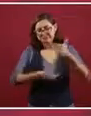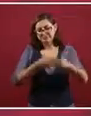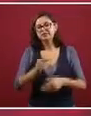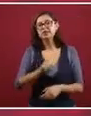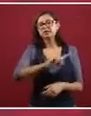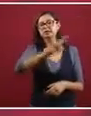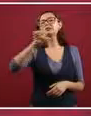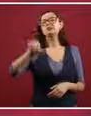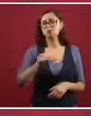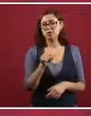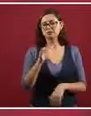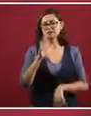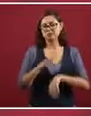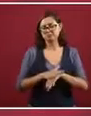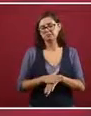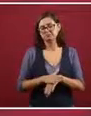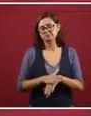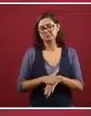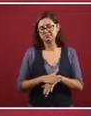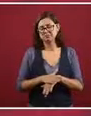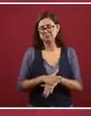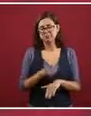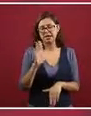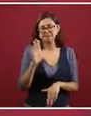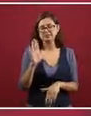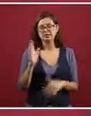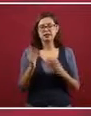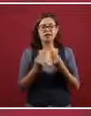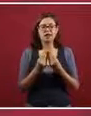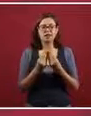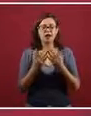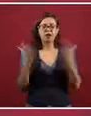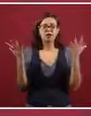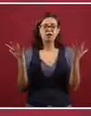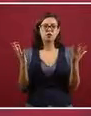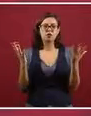podemos hacer ya pues una